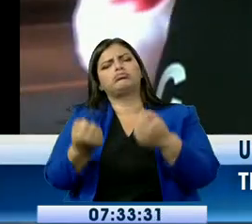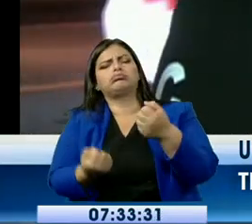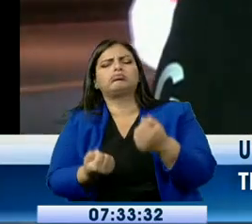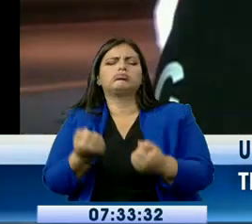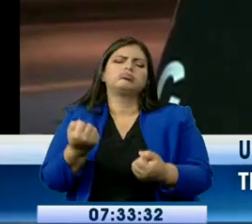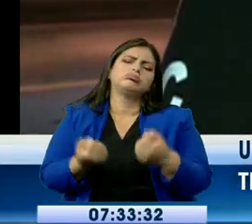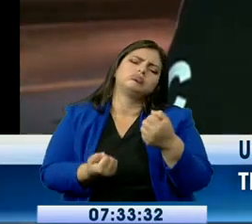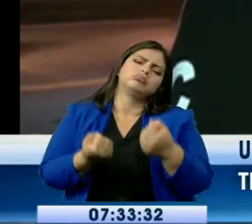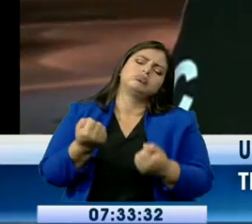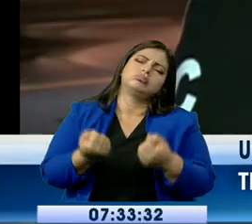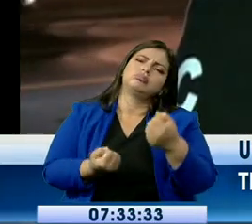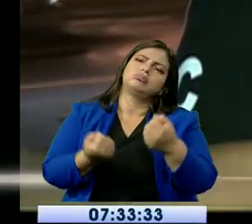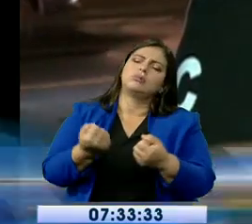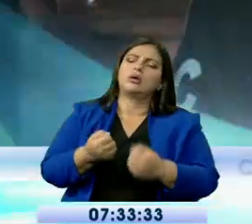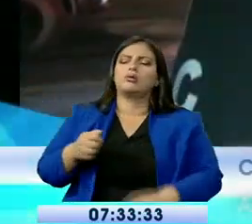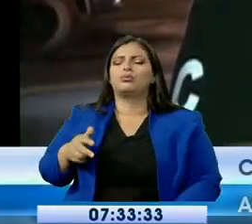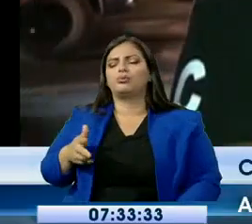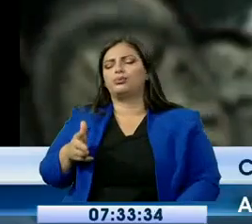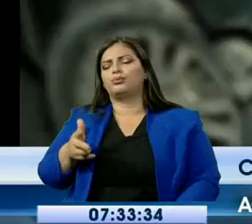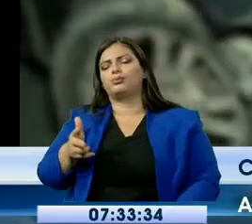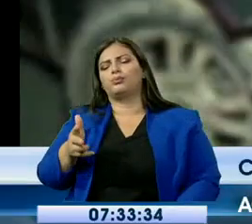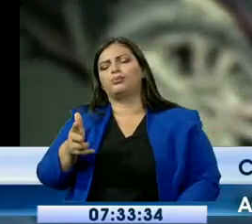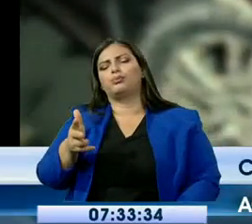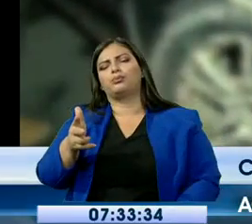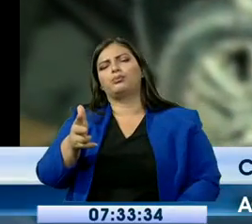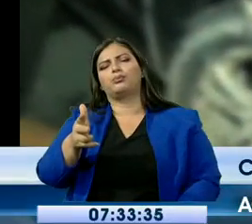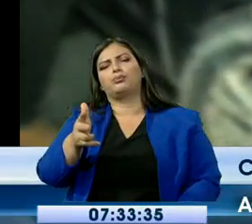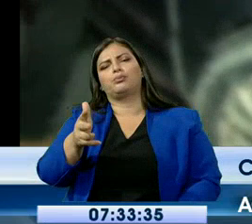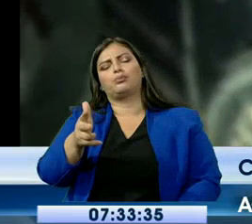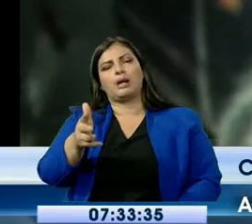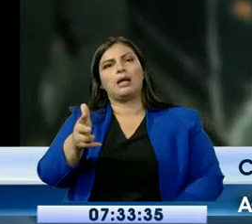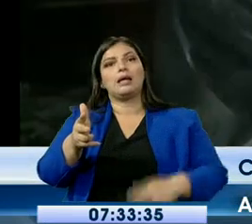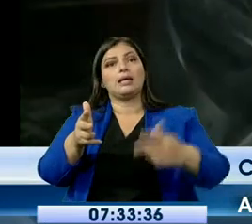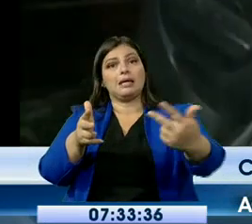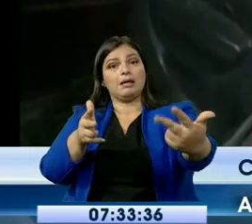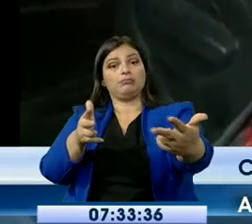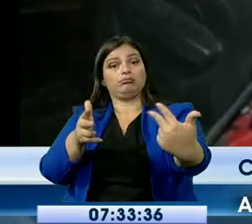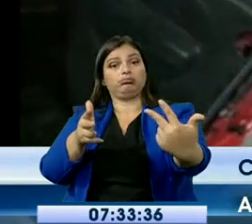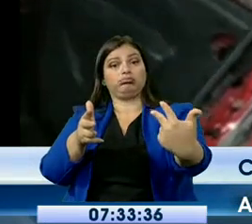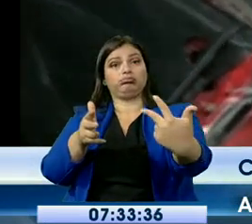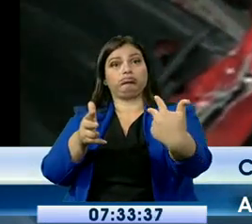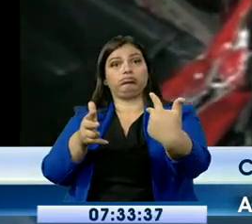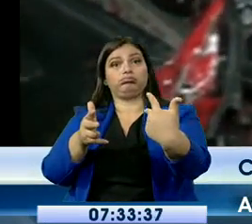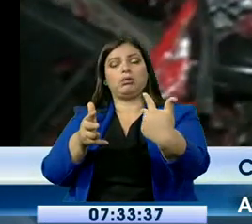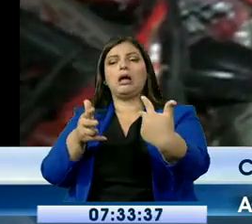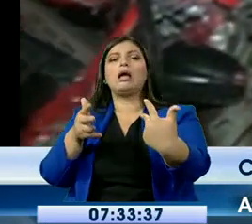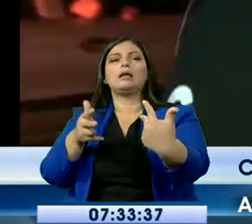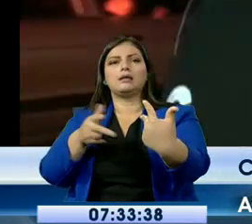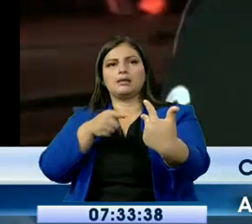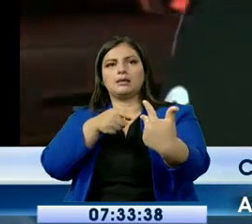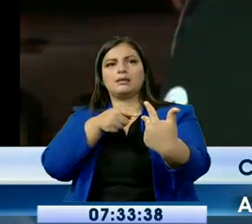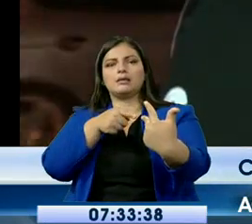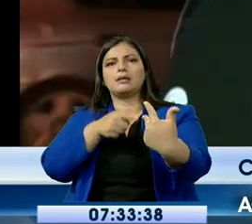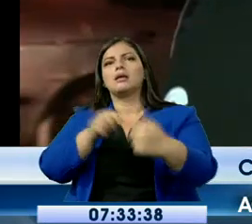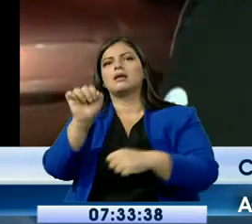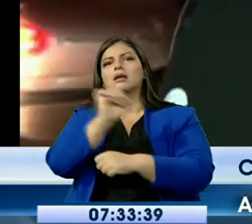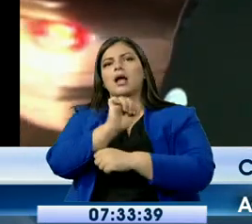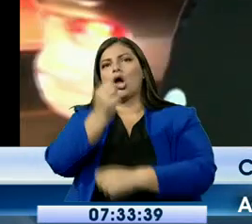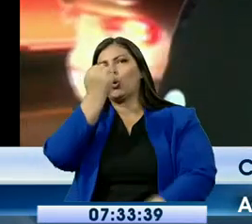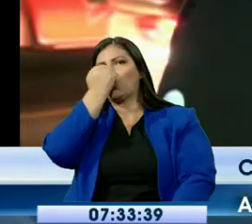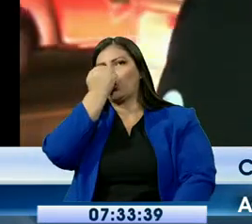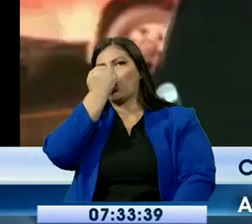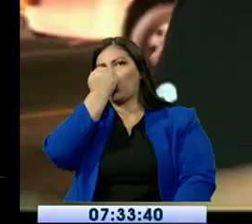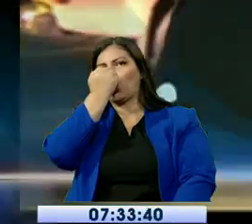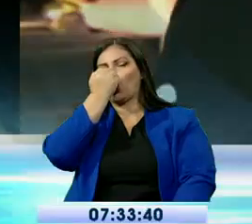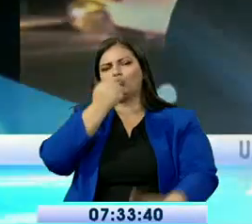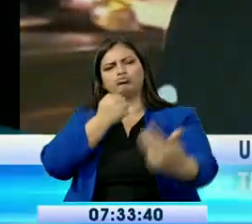Este vehículo invade carril al sentido contrario e impacta al vehículo rojo. Producto de este accidente tenemos cuatro personas